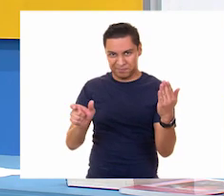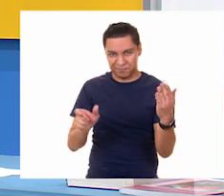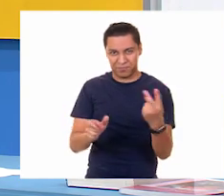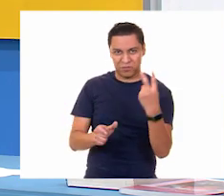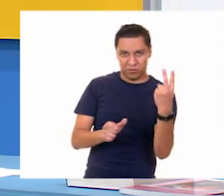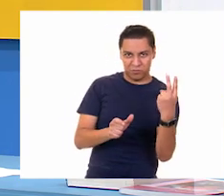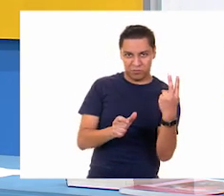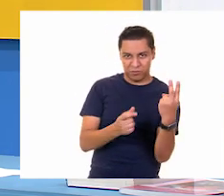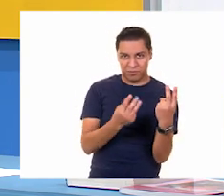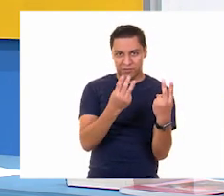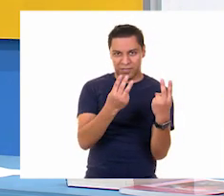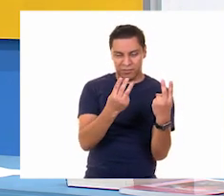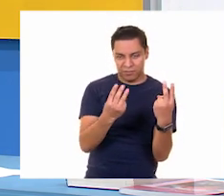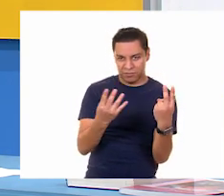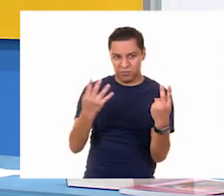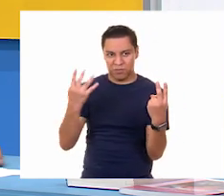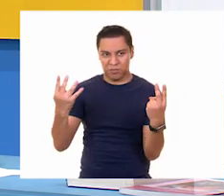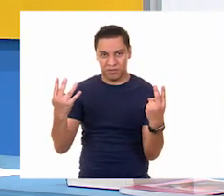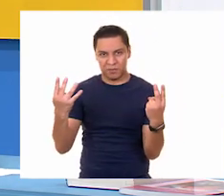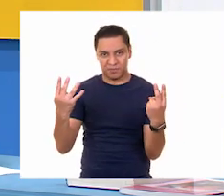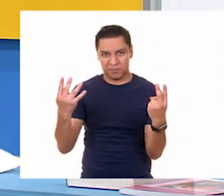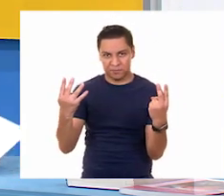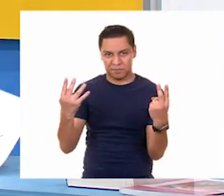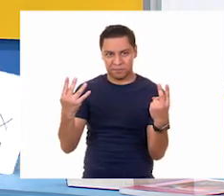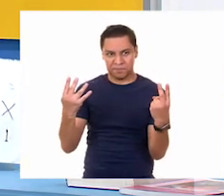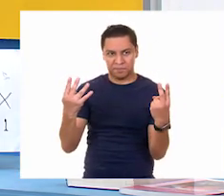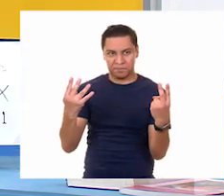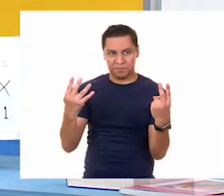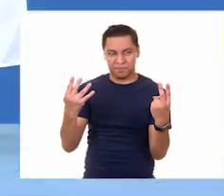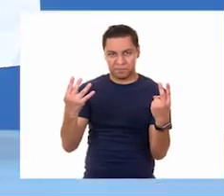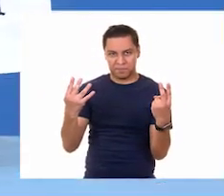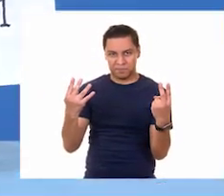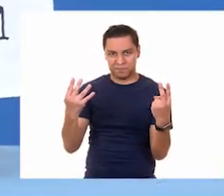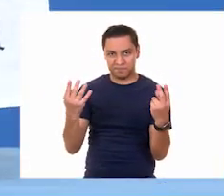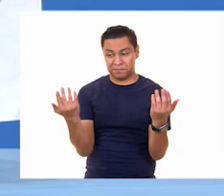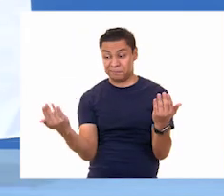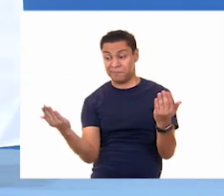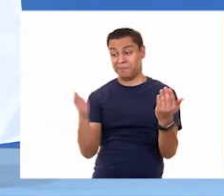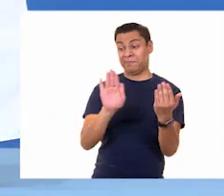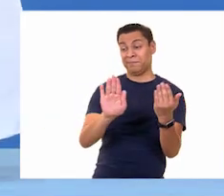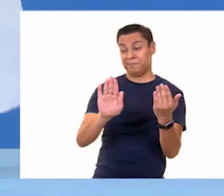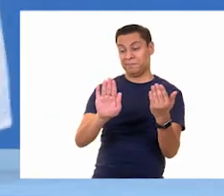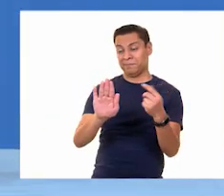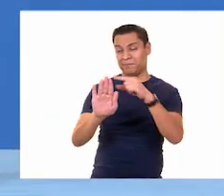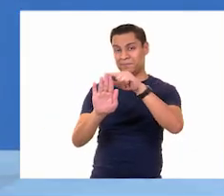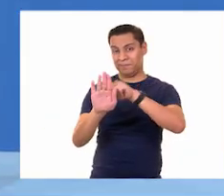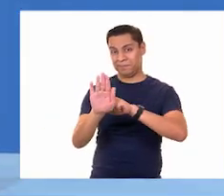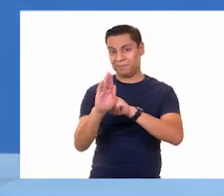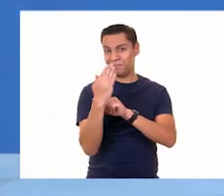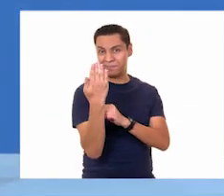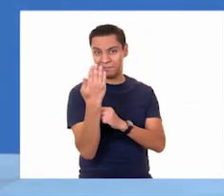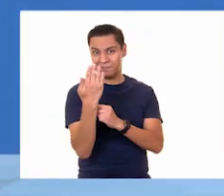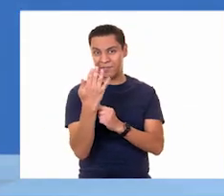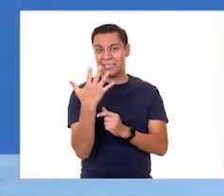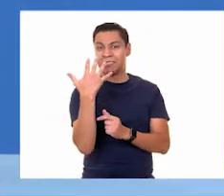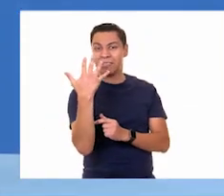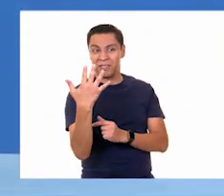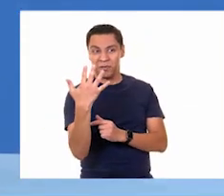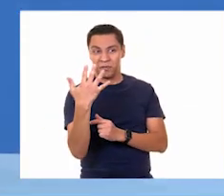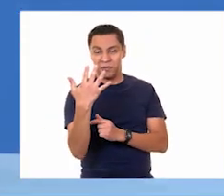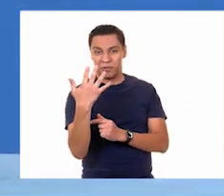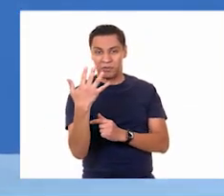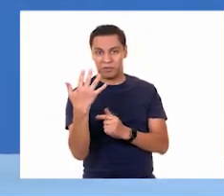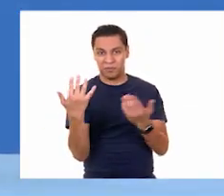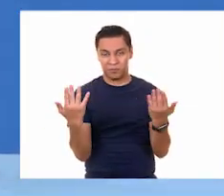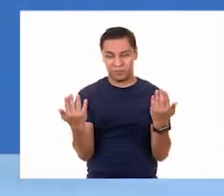es la que queda solita. Esta sería la número 5. Exacto. Así es. Entonces nos queda 5, 6 y el